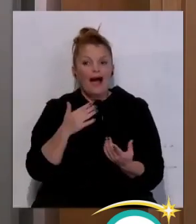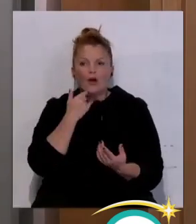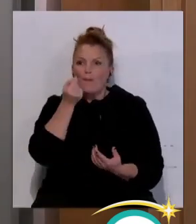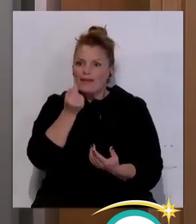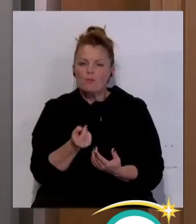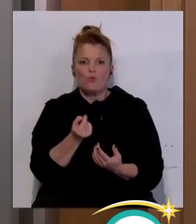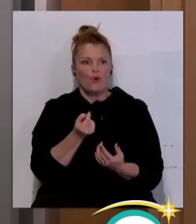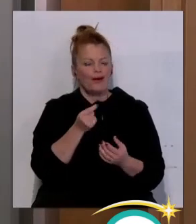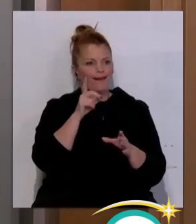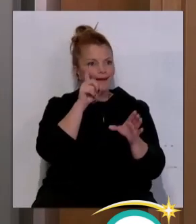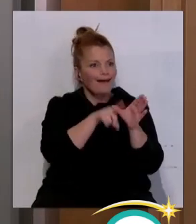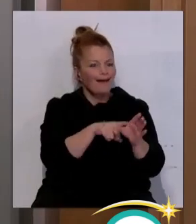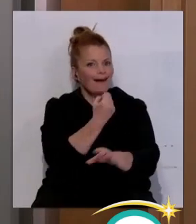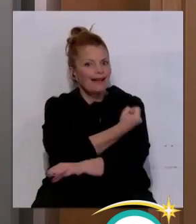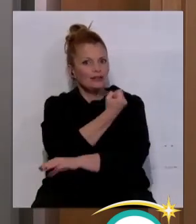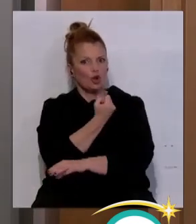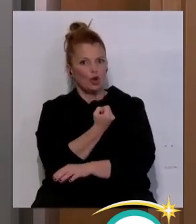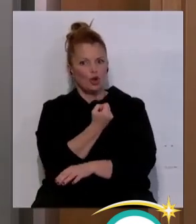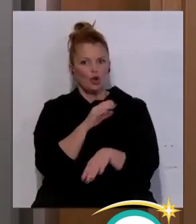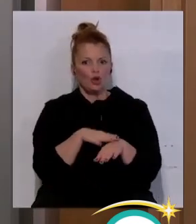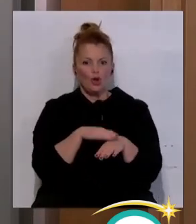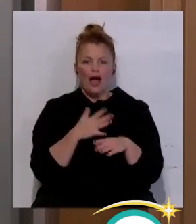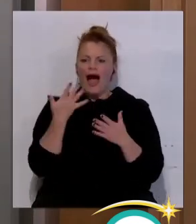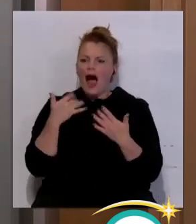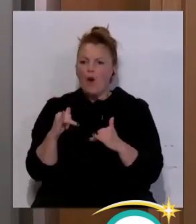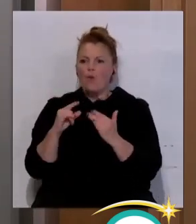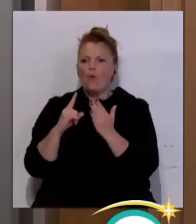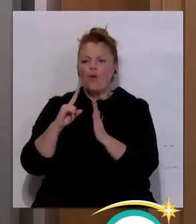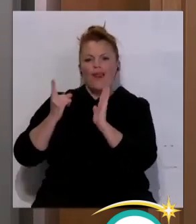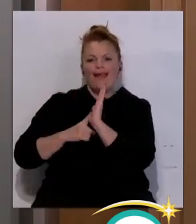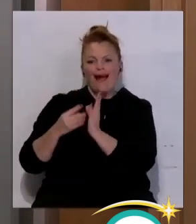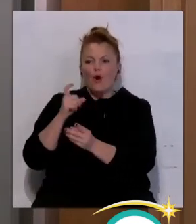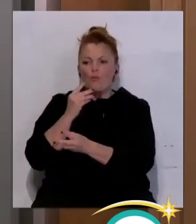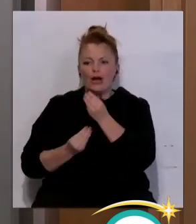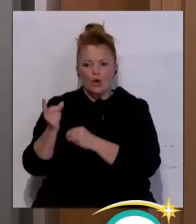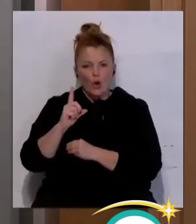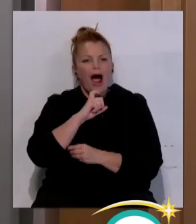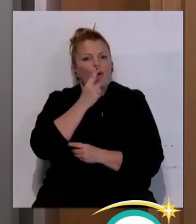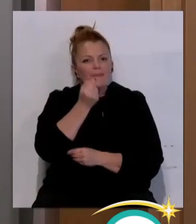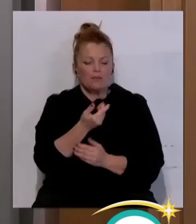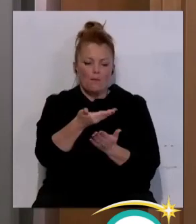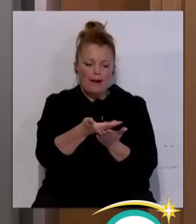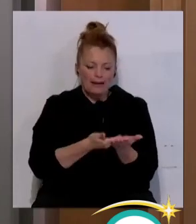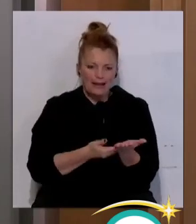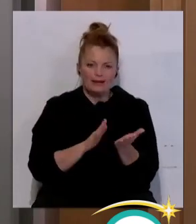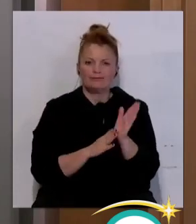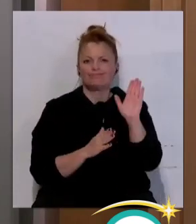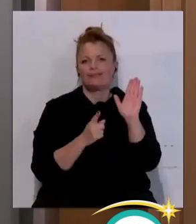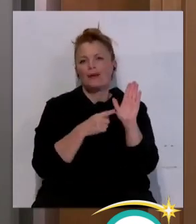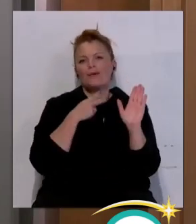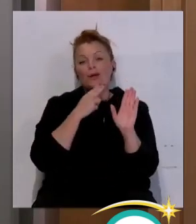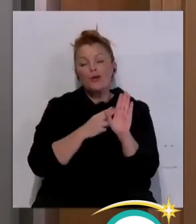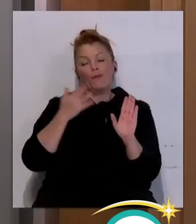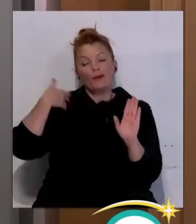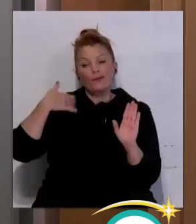vuelvo a repetir, sin esa personalidad jurídica, a ellos pues es tener un papel en casa en que puedan enseñar y decir, mira, este es el nombre de mi